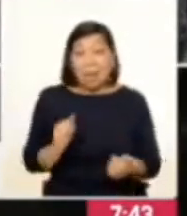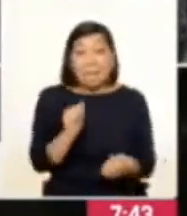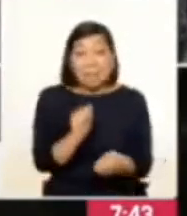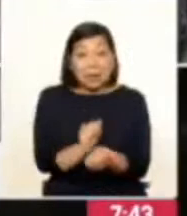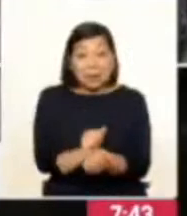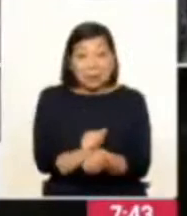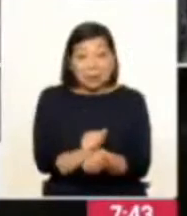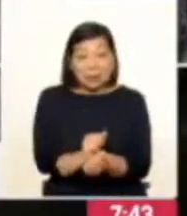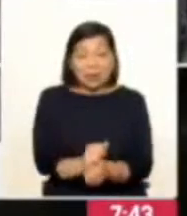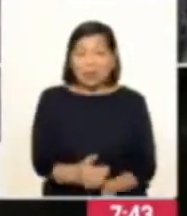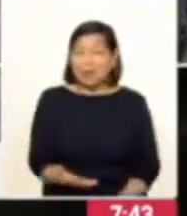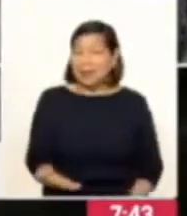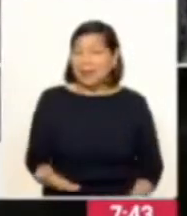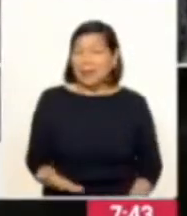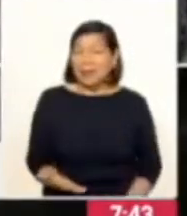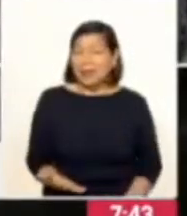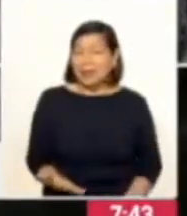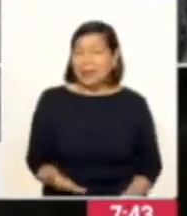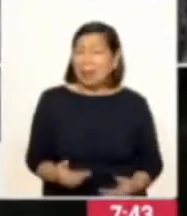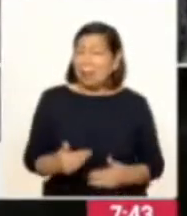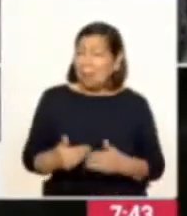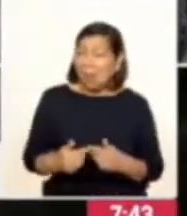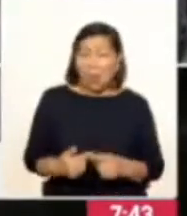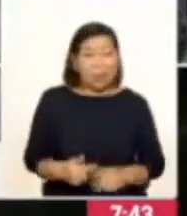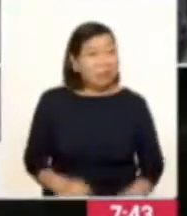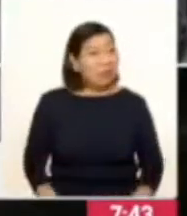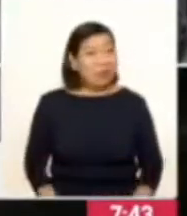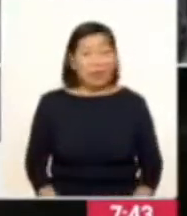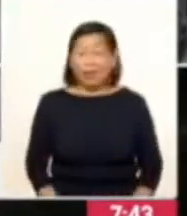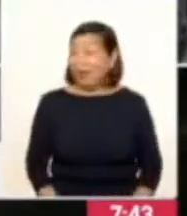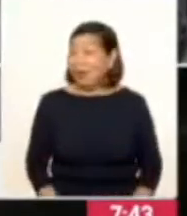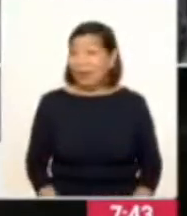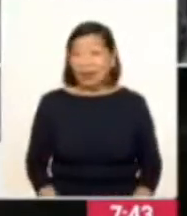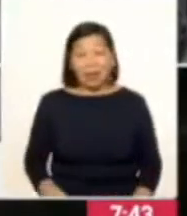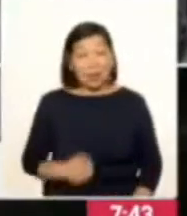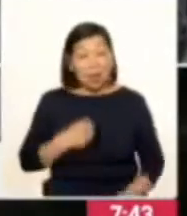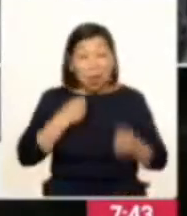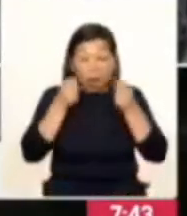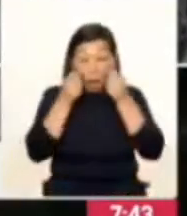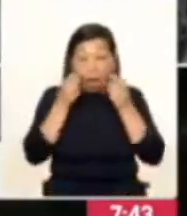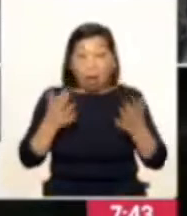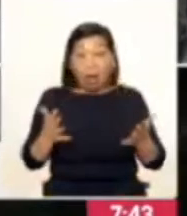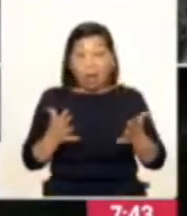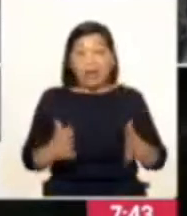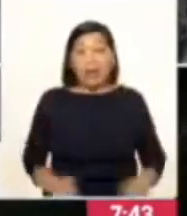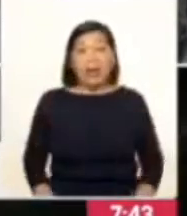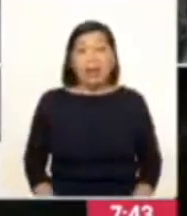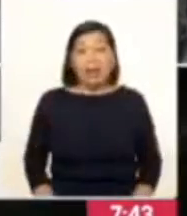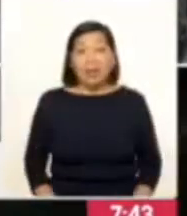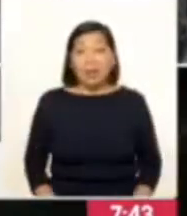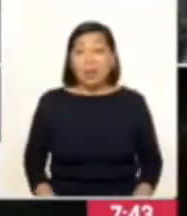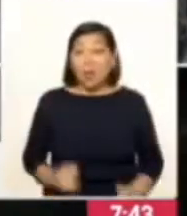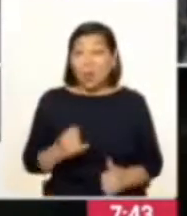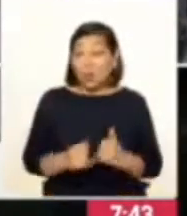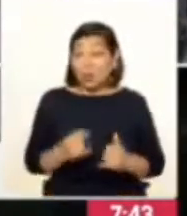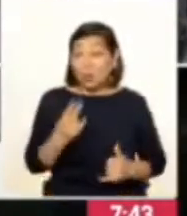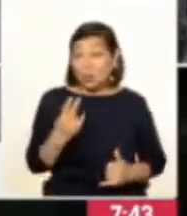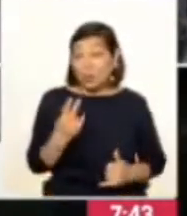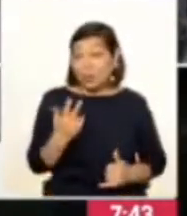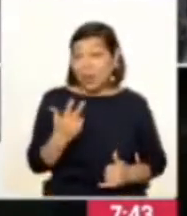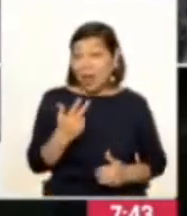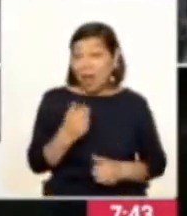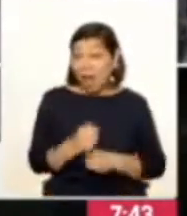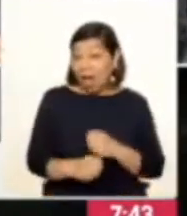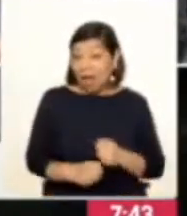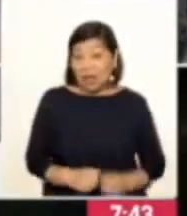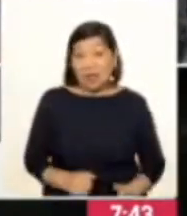varios Yo pensé que eso iba a ser disuasivo pero en realidad me han dado la la contra no por lo menos en los últimos dos años tres años exactamente